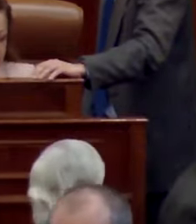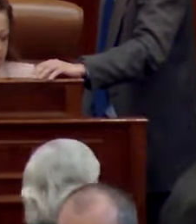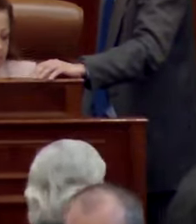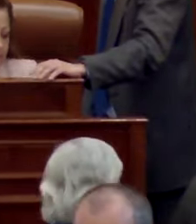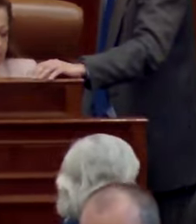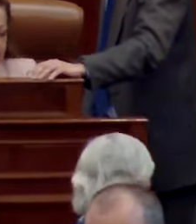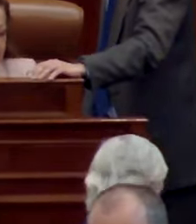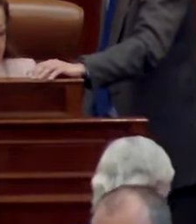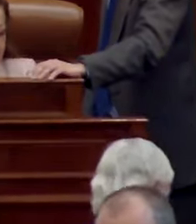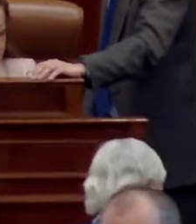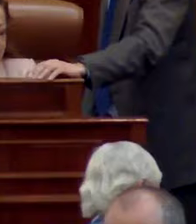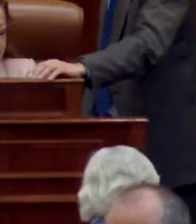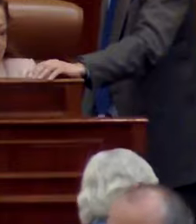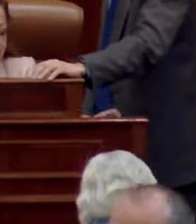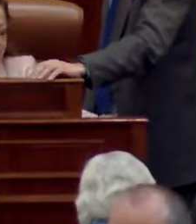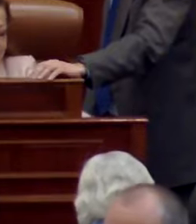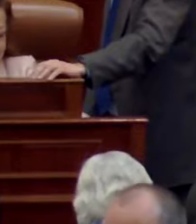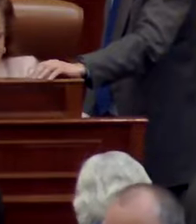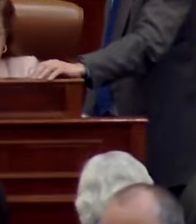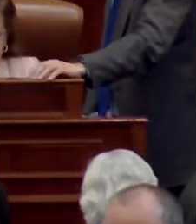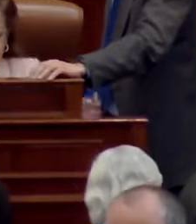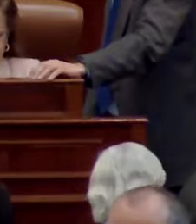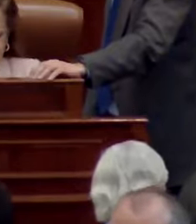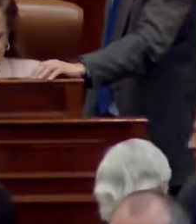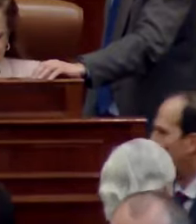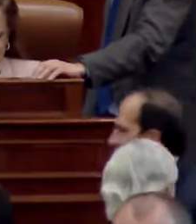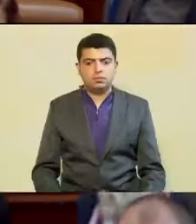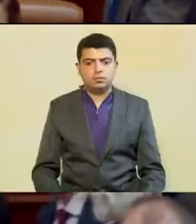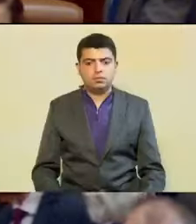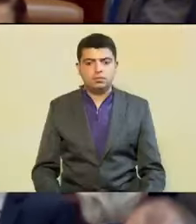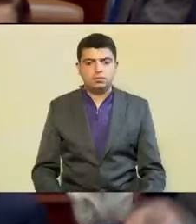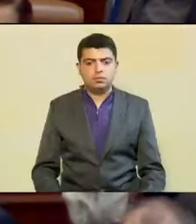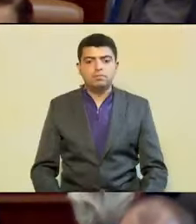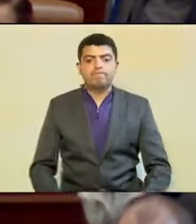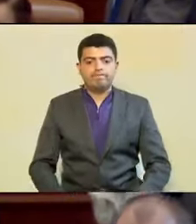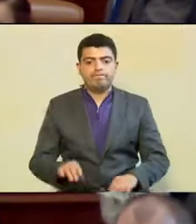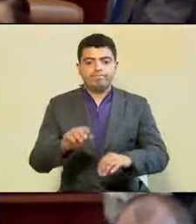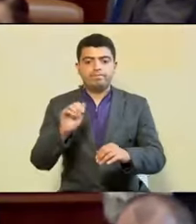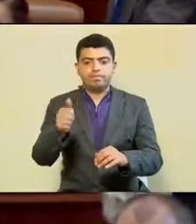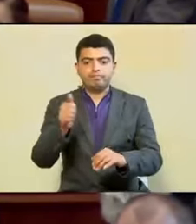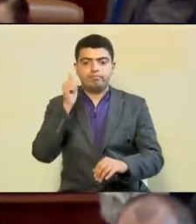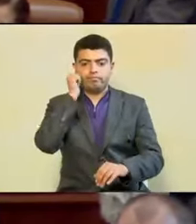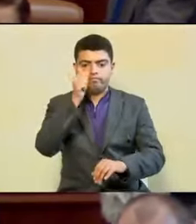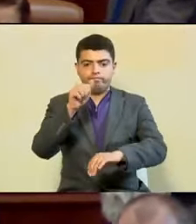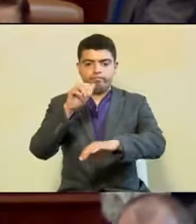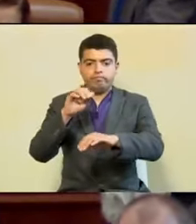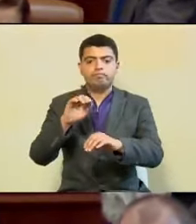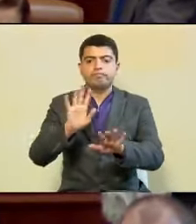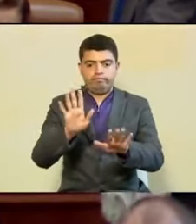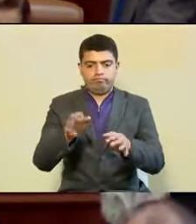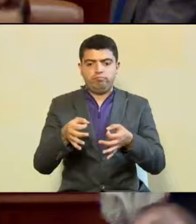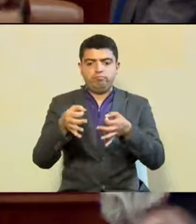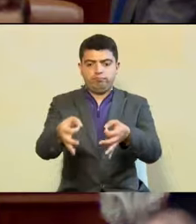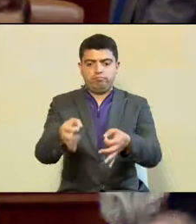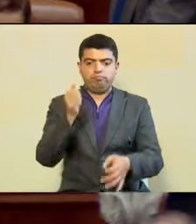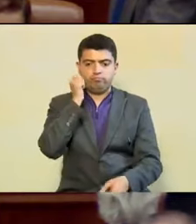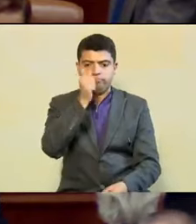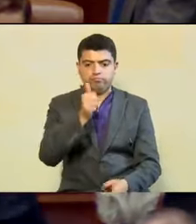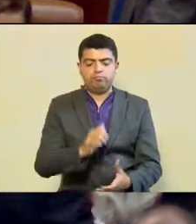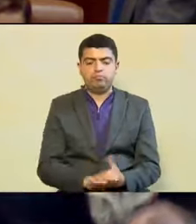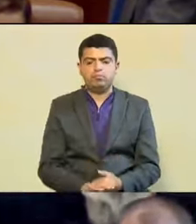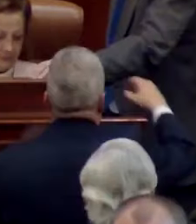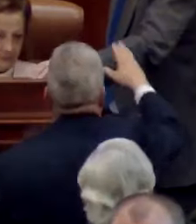moción de orden la tiene Nicol presidenta desde hace